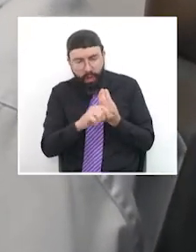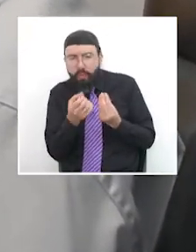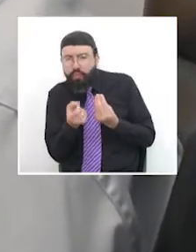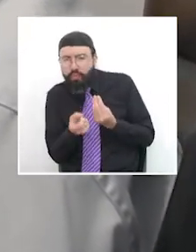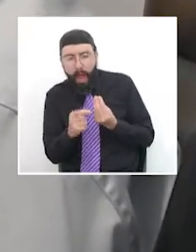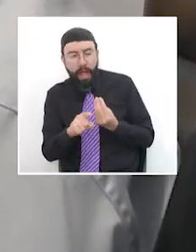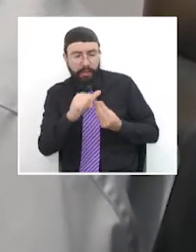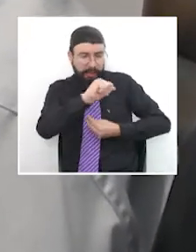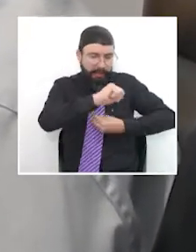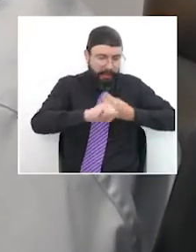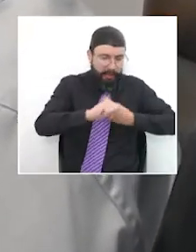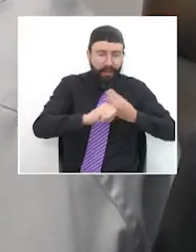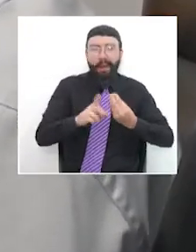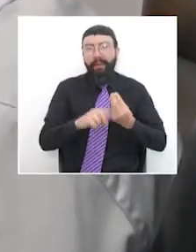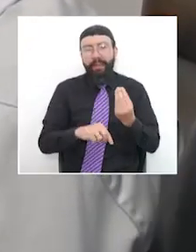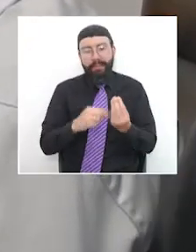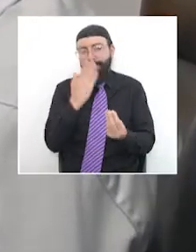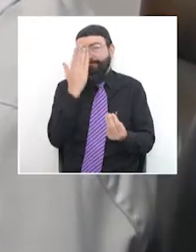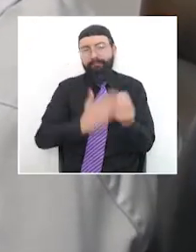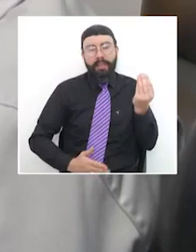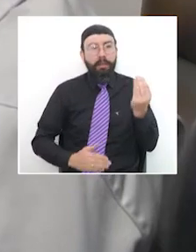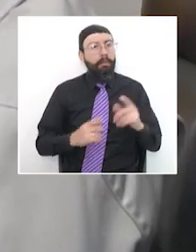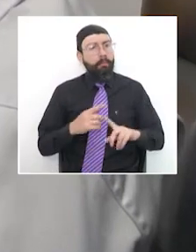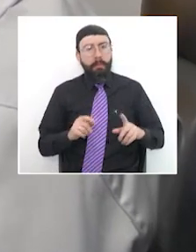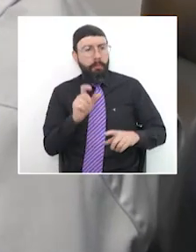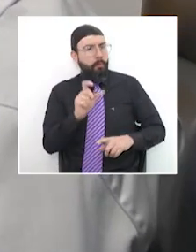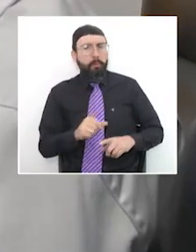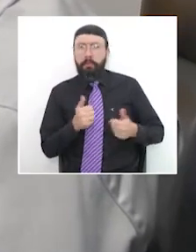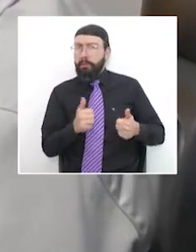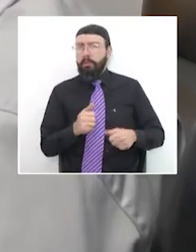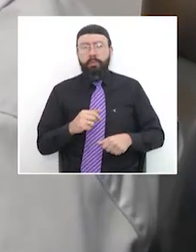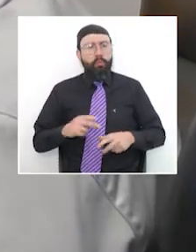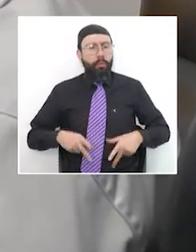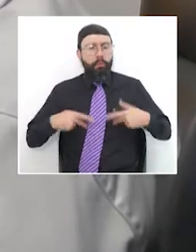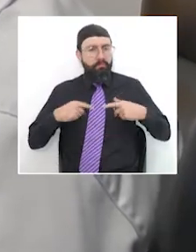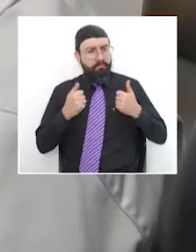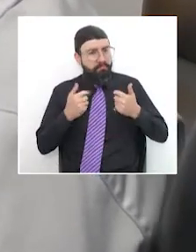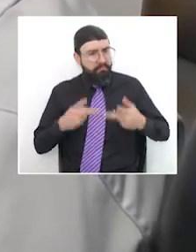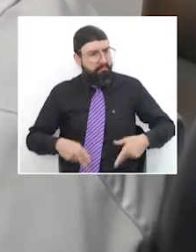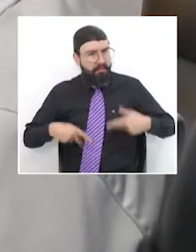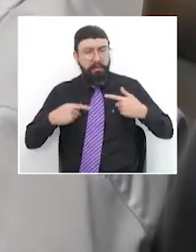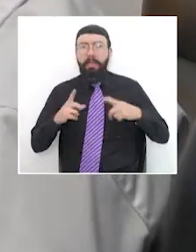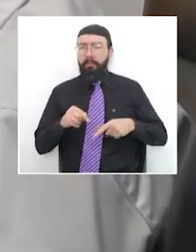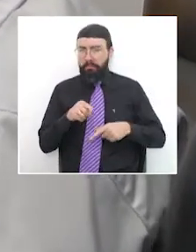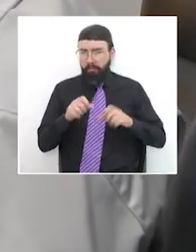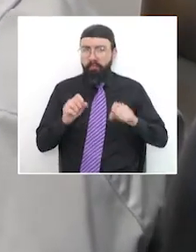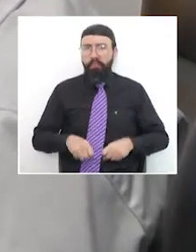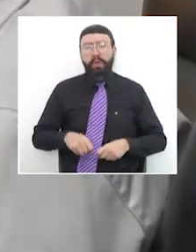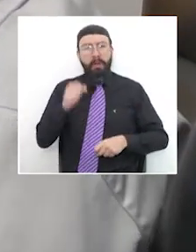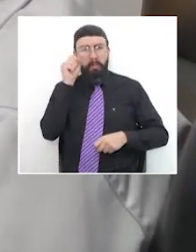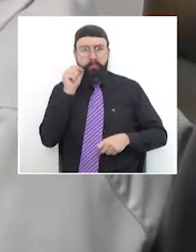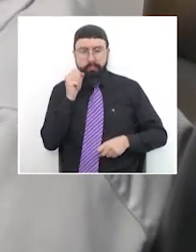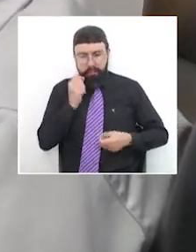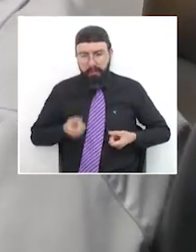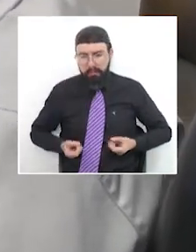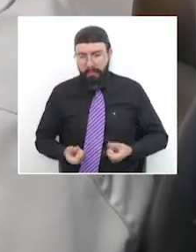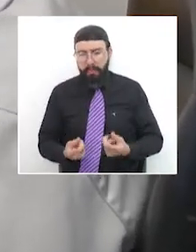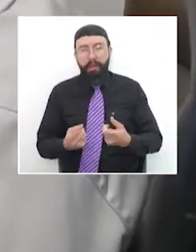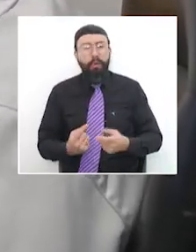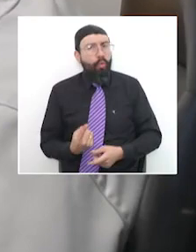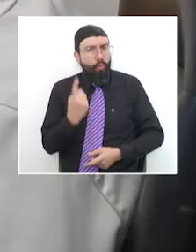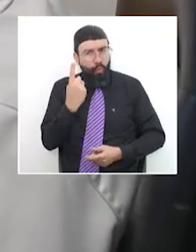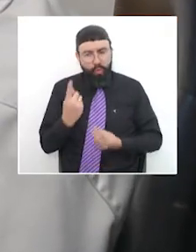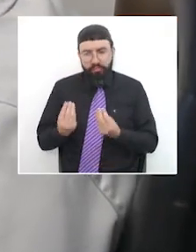muchas veces se pierde el testículo, pero el paciente conserva su vida e incluso hasta la fertilidad, porque con un solo testículo se